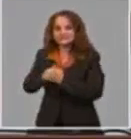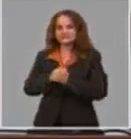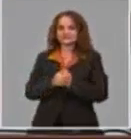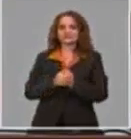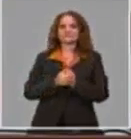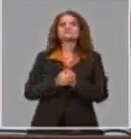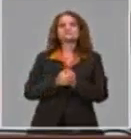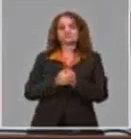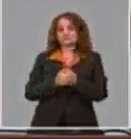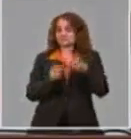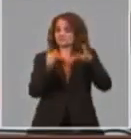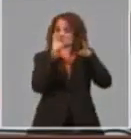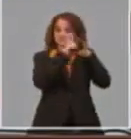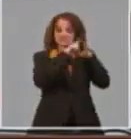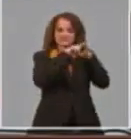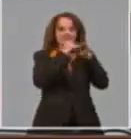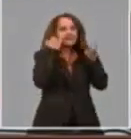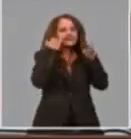social,